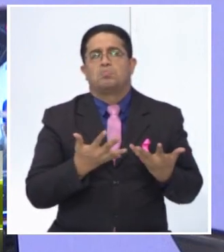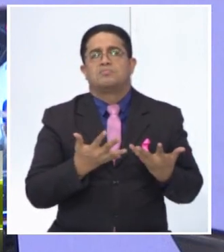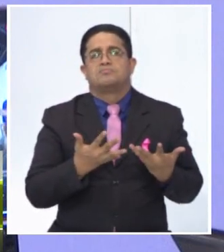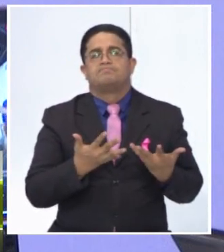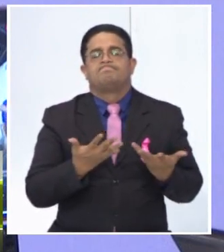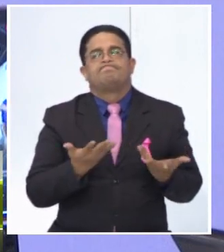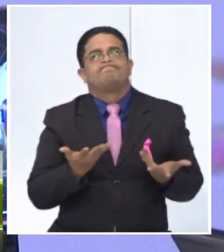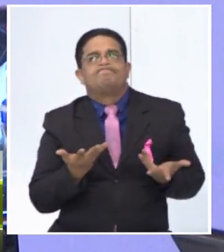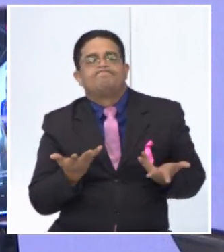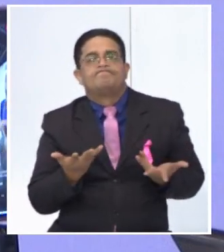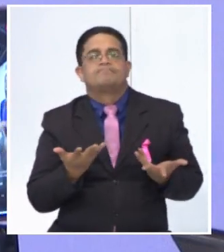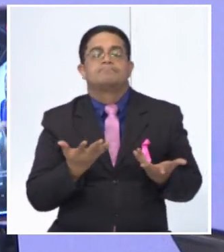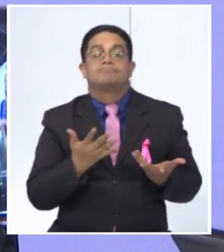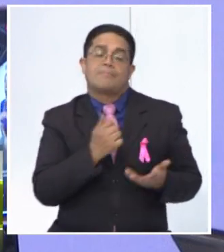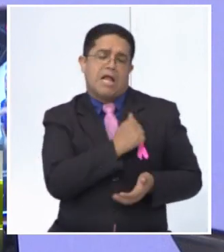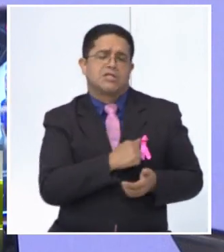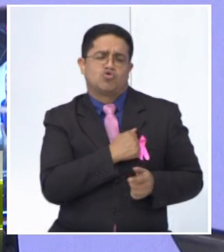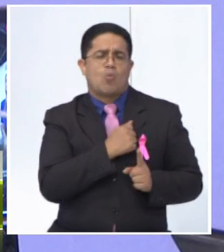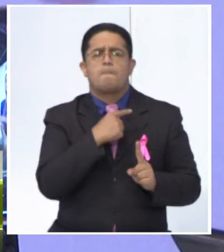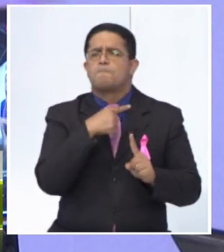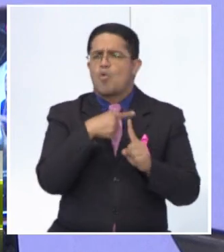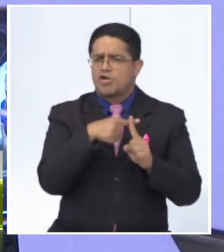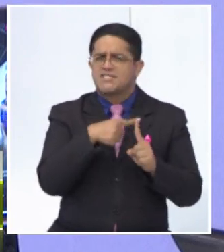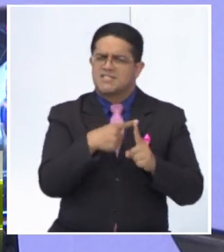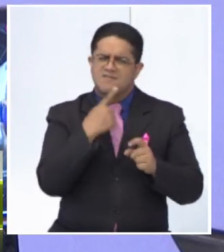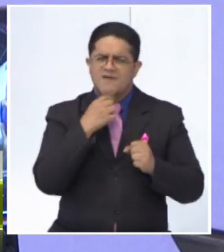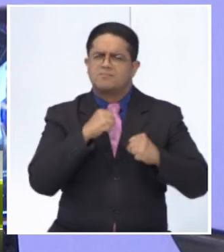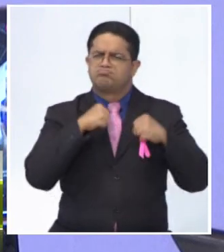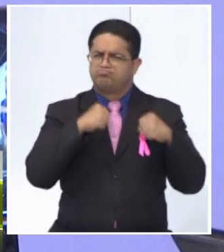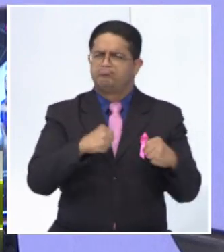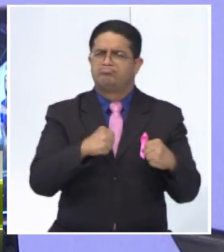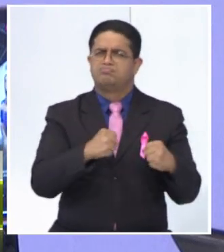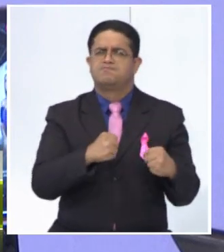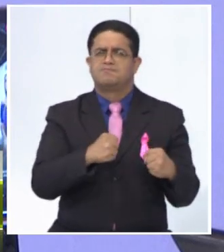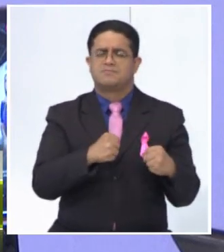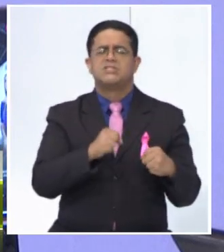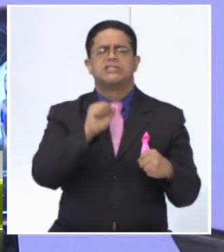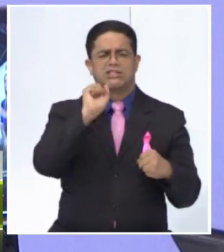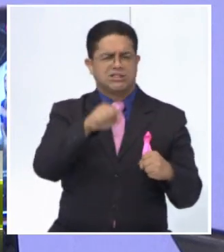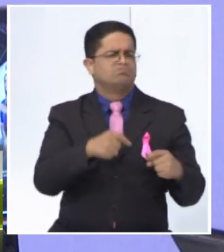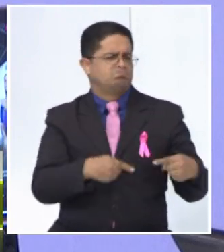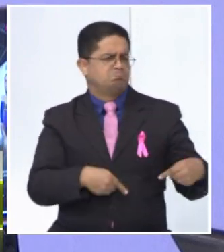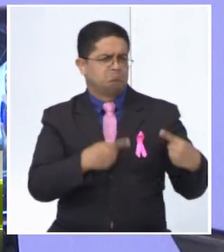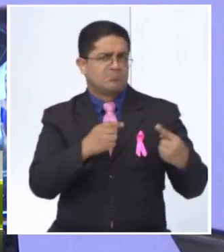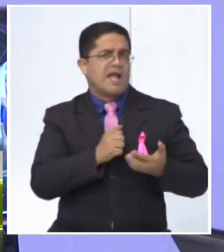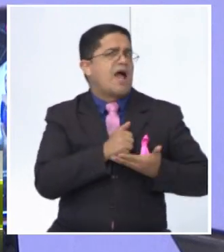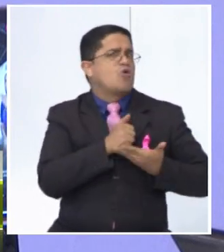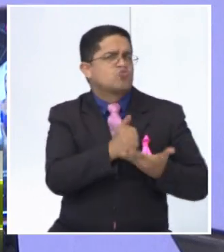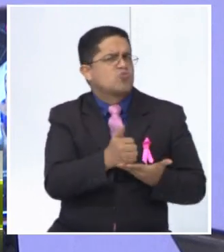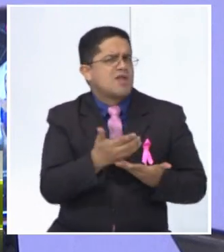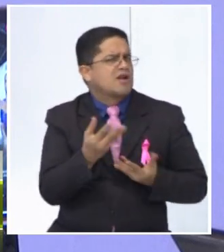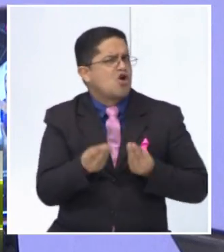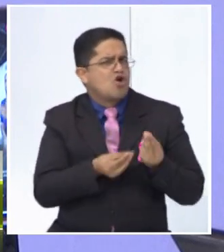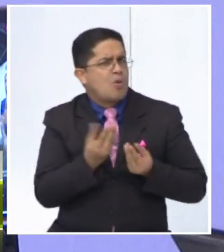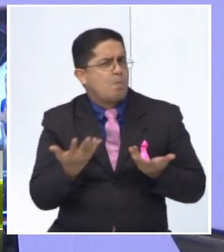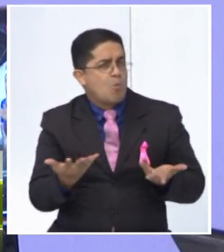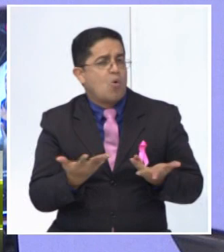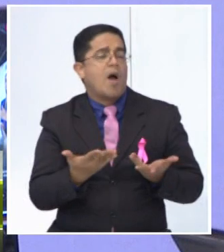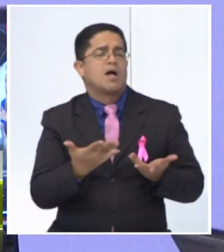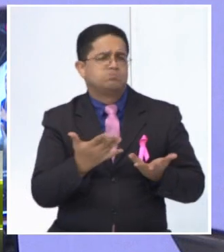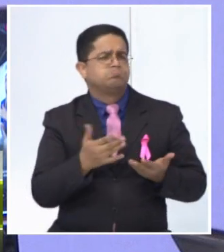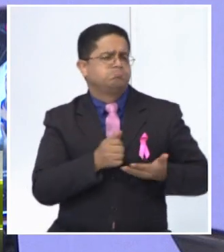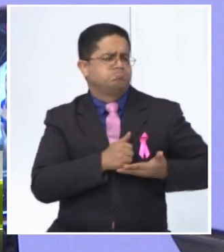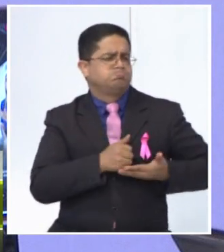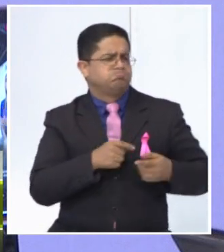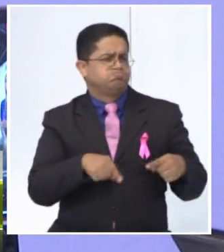¿cómo decirte? Una actitud positiva, una actitud de valentía, dispuesto siempre a contribuir en la mejor medida